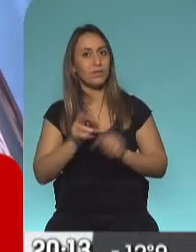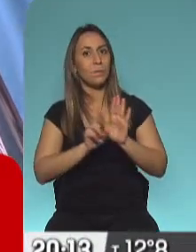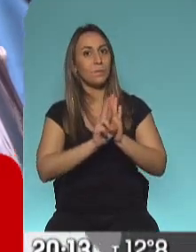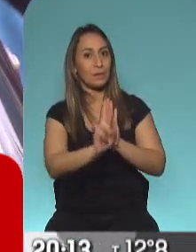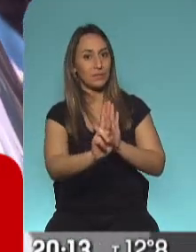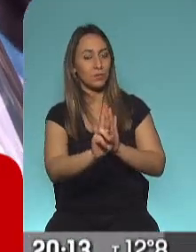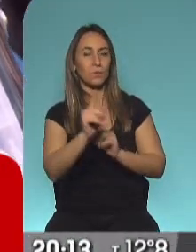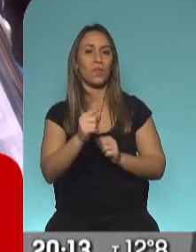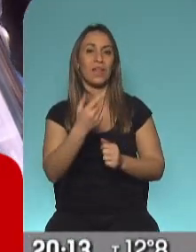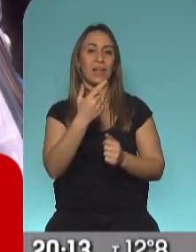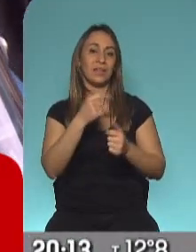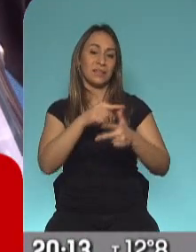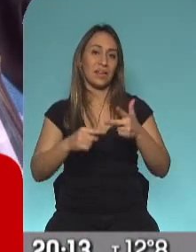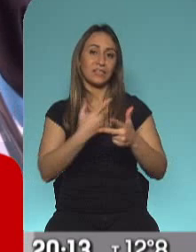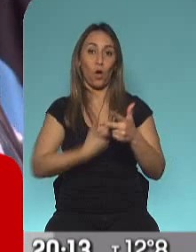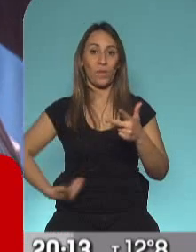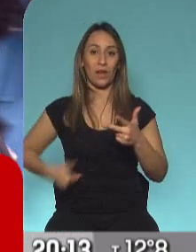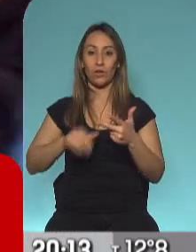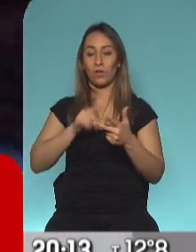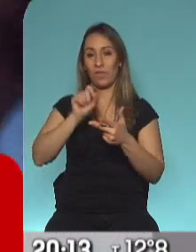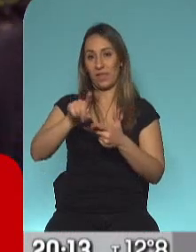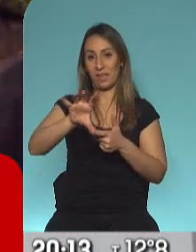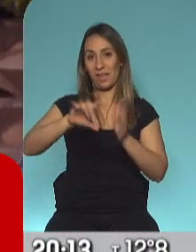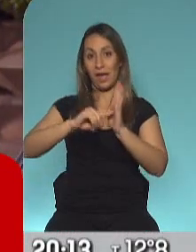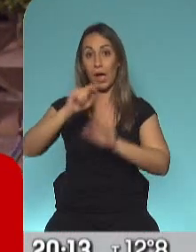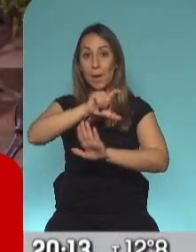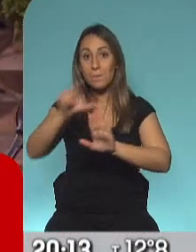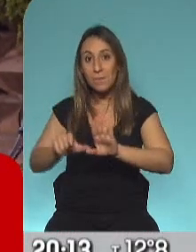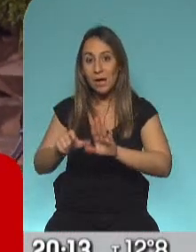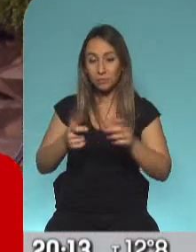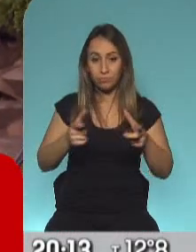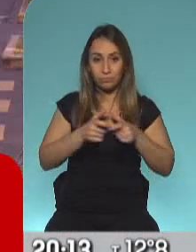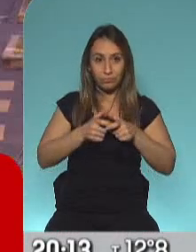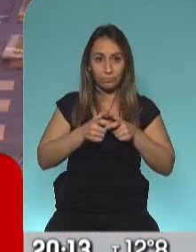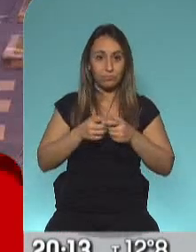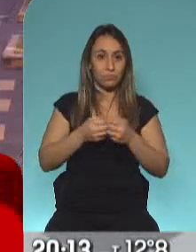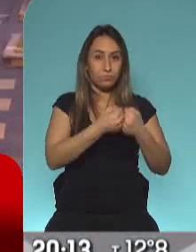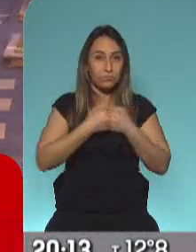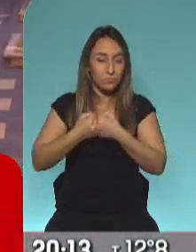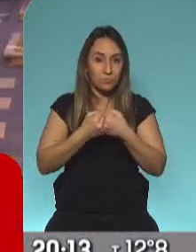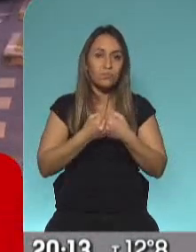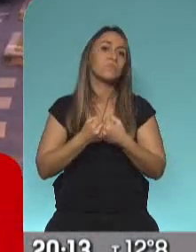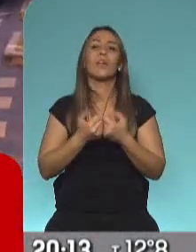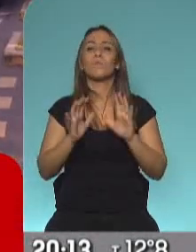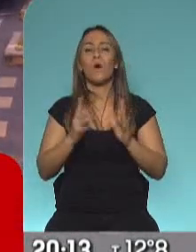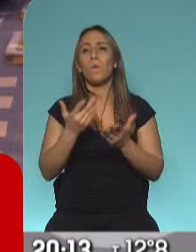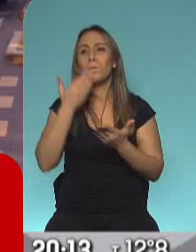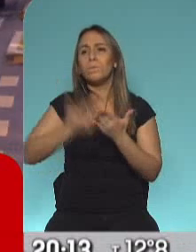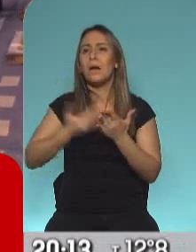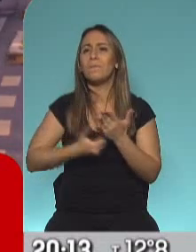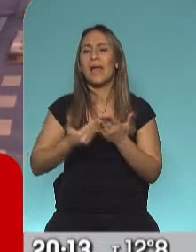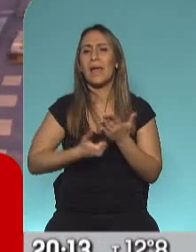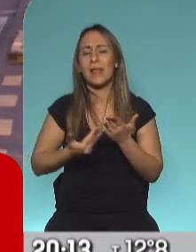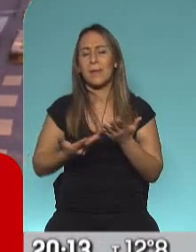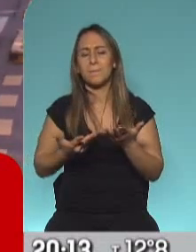desde los 3 gobiernos, digamos, que conforman el AMBA, es certificados que no van, necesitas muchos papeles, y a diferencia de,